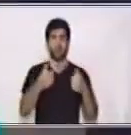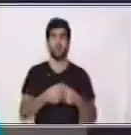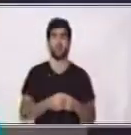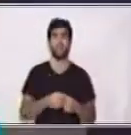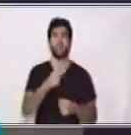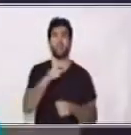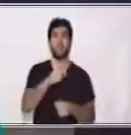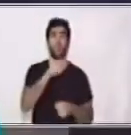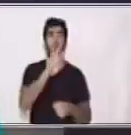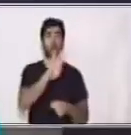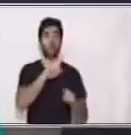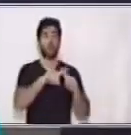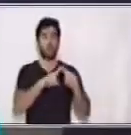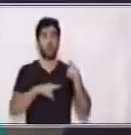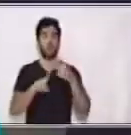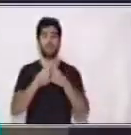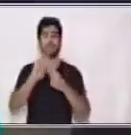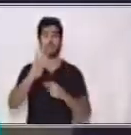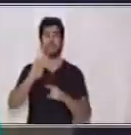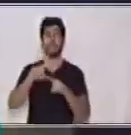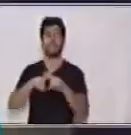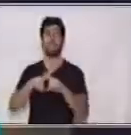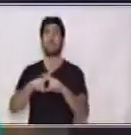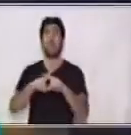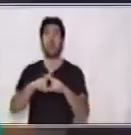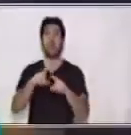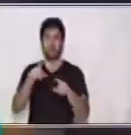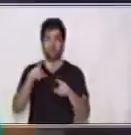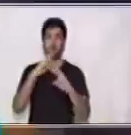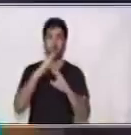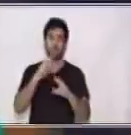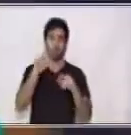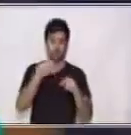4X más 3X, de esos dos me quedan